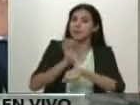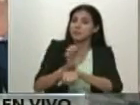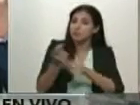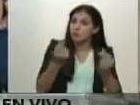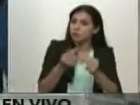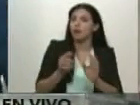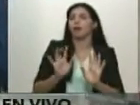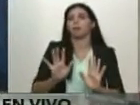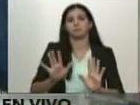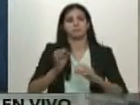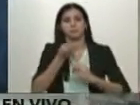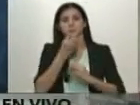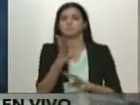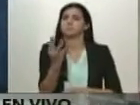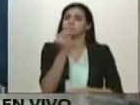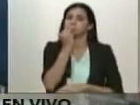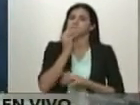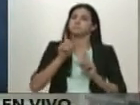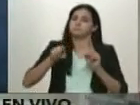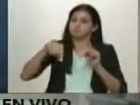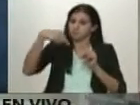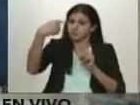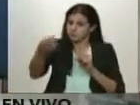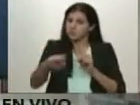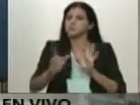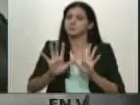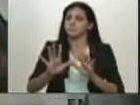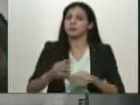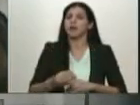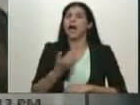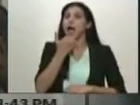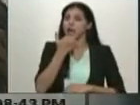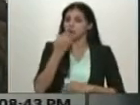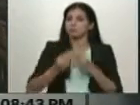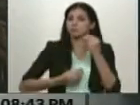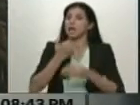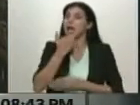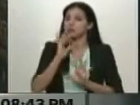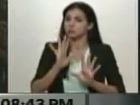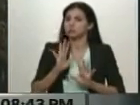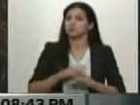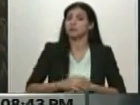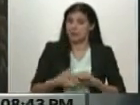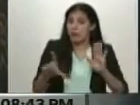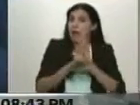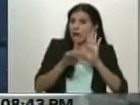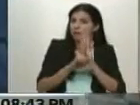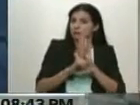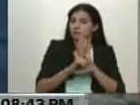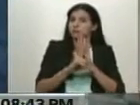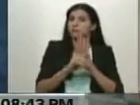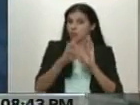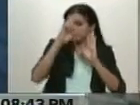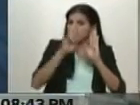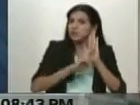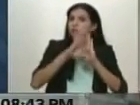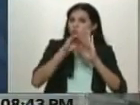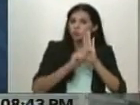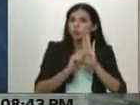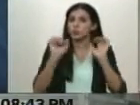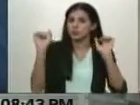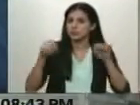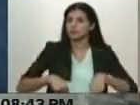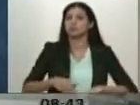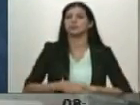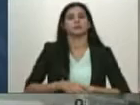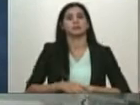bueno, nos reservamos acciones constitucionales y legales para en el marco de la Constitución, Aristóbulo, y